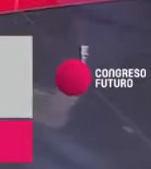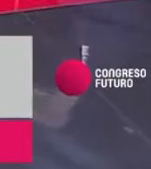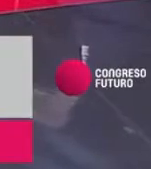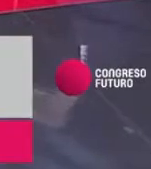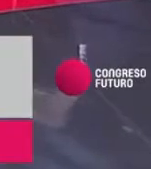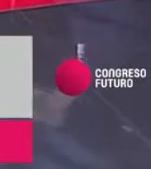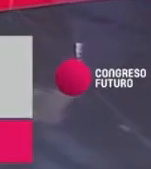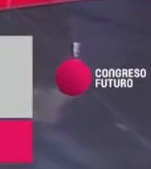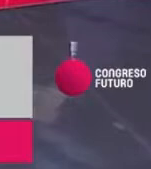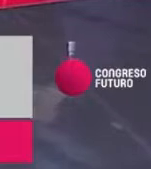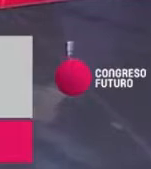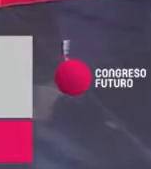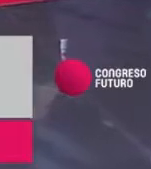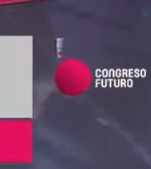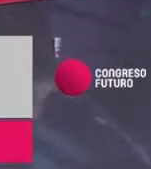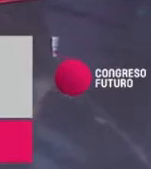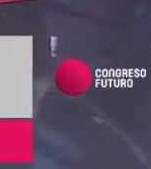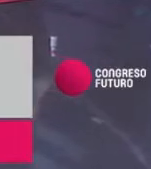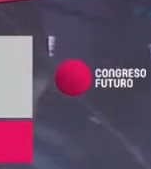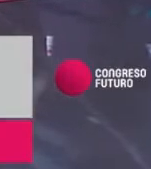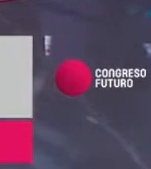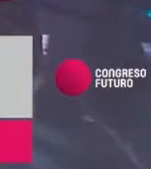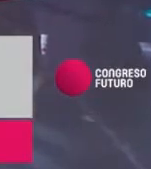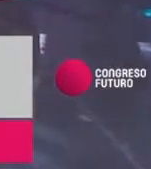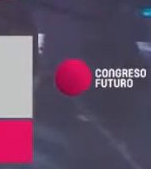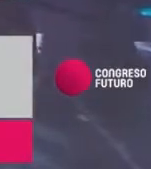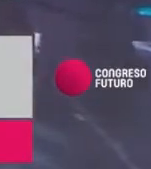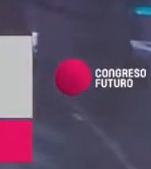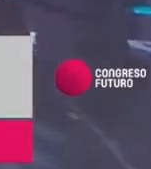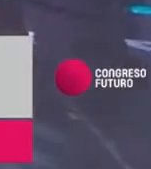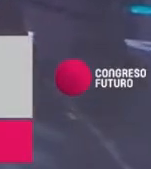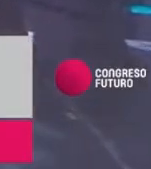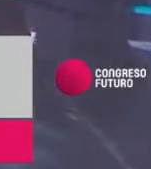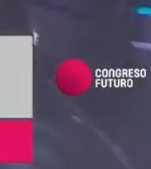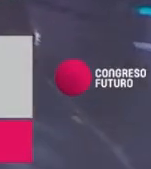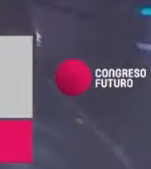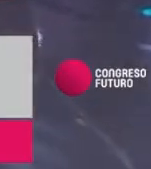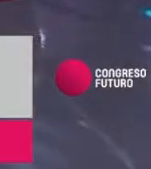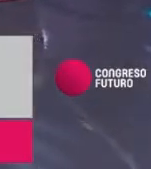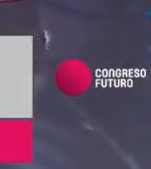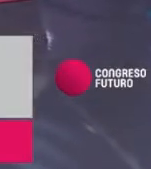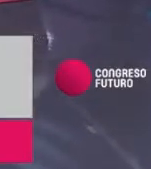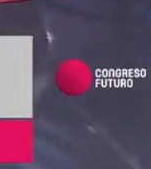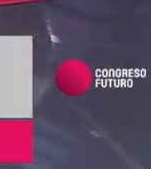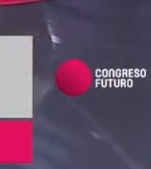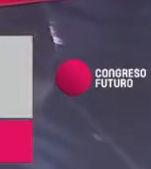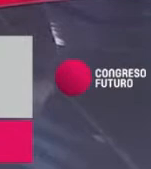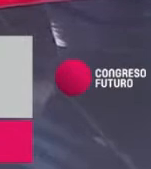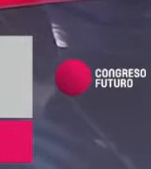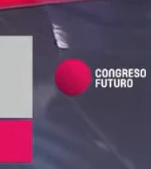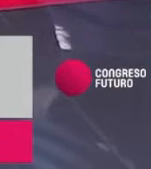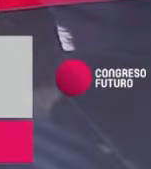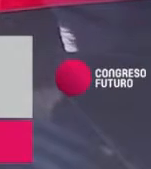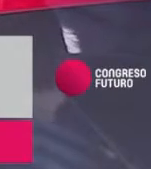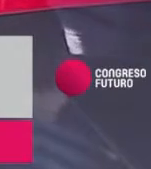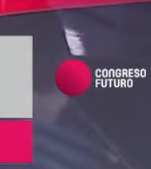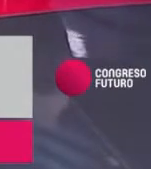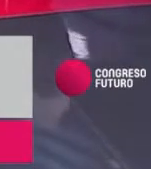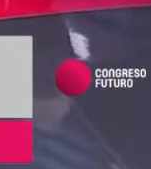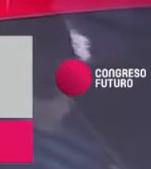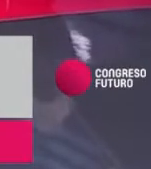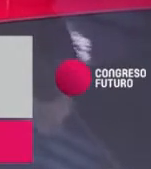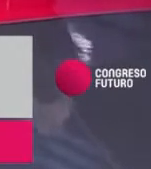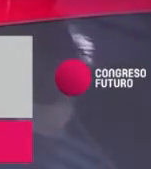que están trabajando, que van a estar ahí y que tienen a través también, este es un medio de protegerse contra el acoso sexual, contra